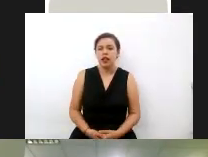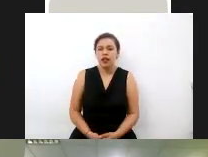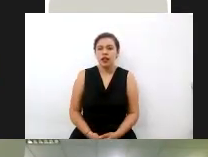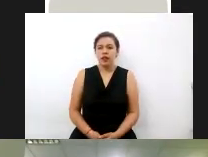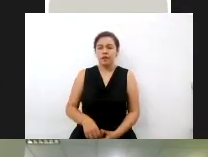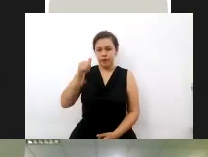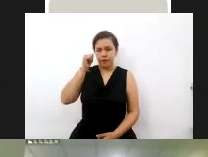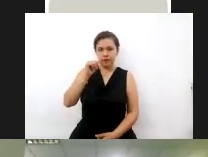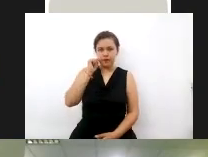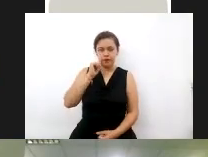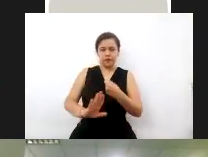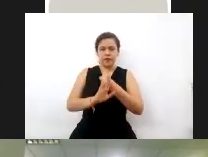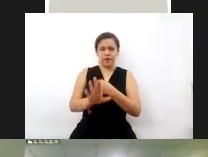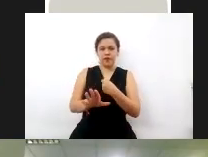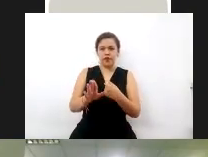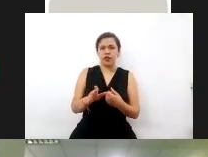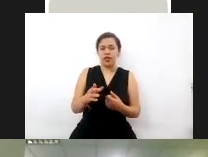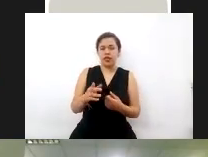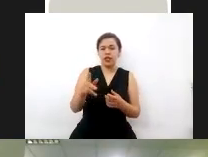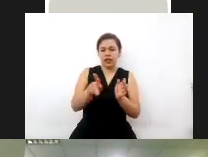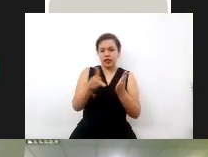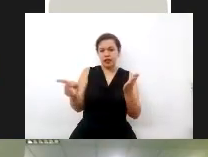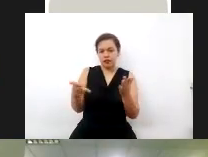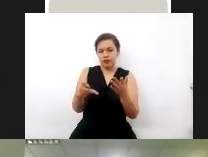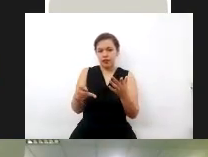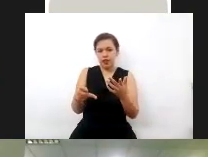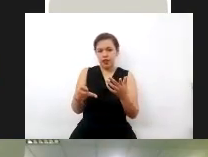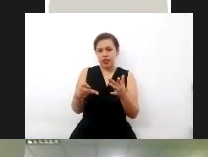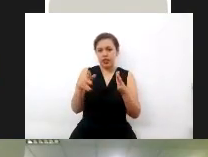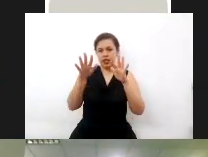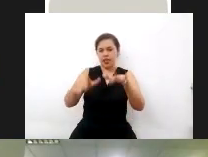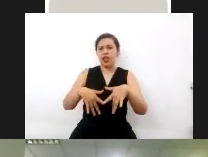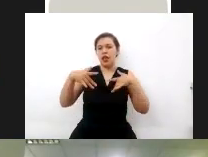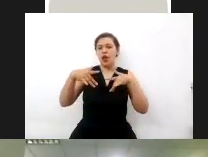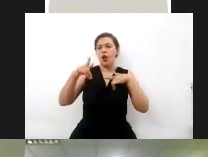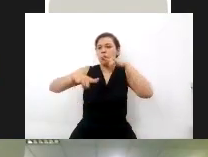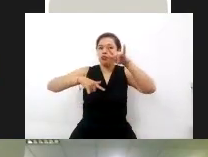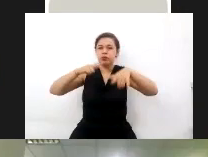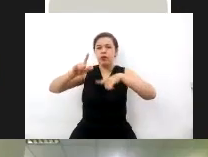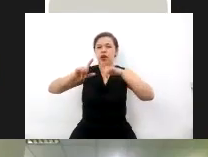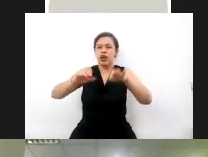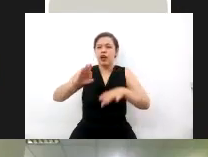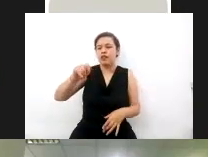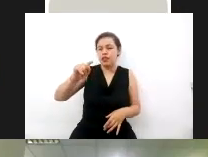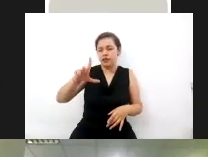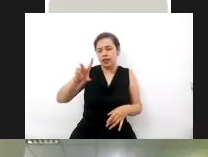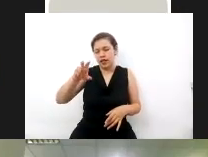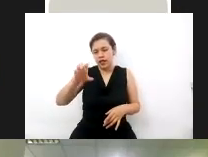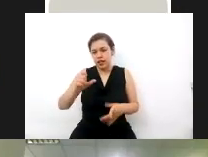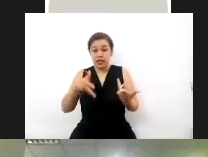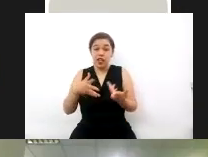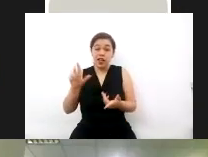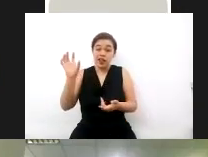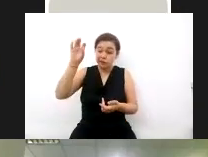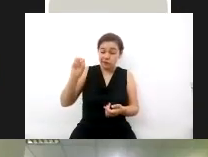lo marca la Gaceta, evitar ceremonias o festivales, porque finalmente, aunque seguimos en semáforo o que estamos en semáforo